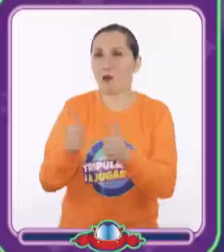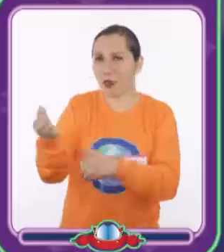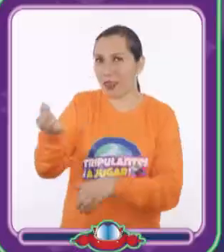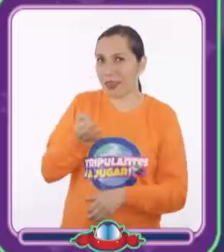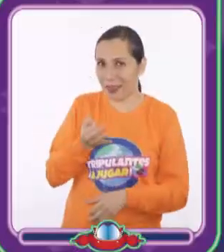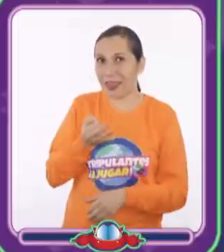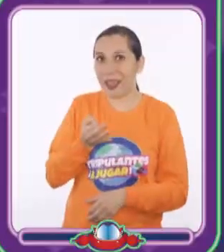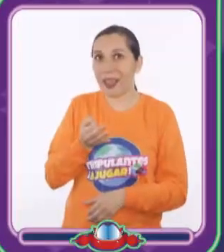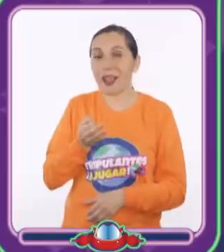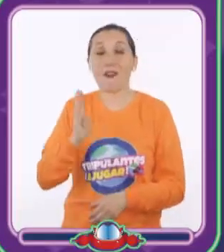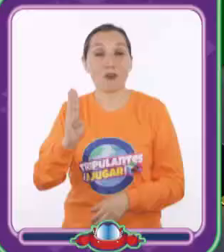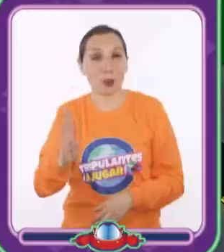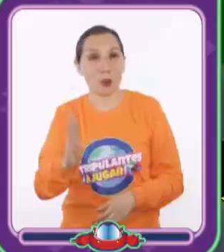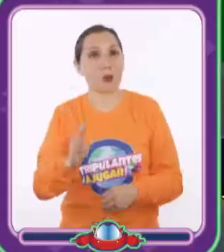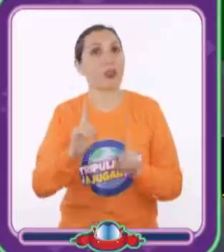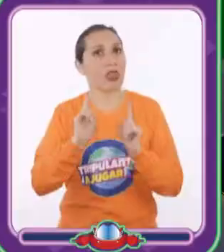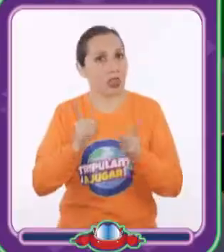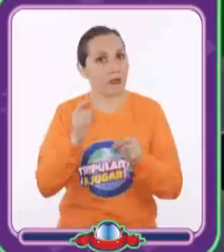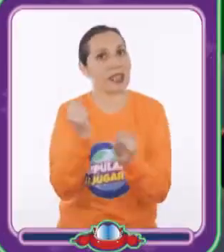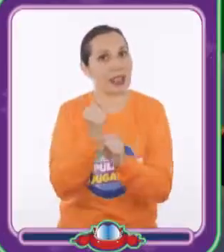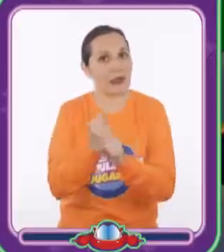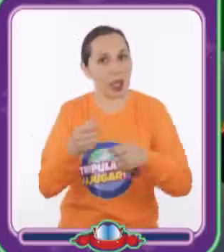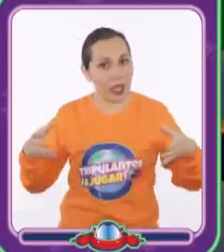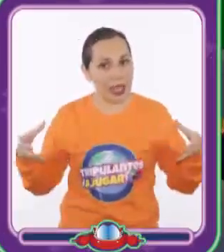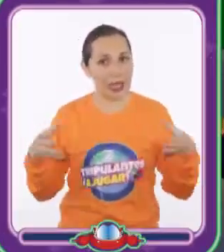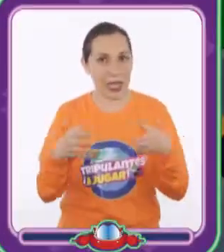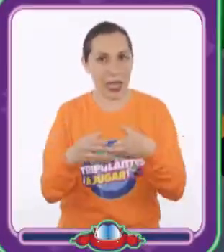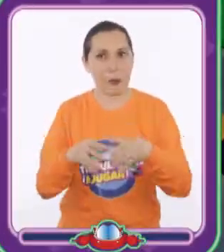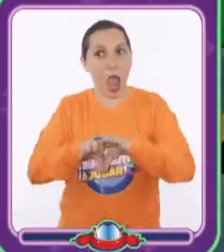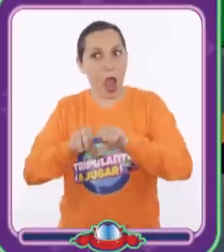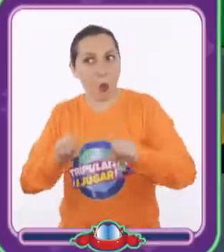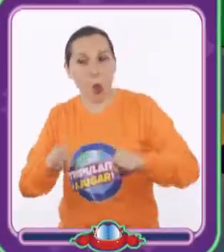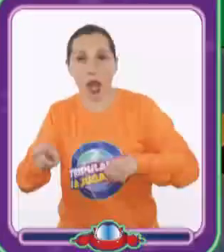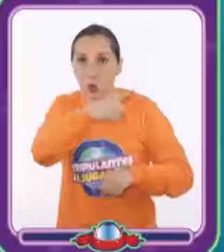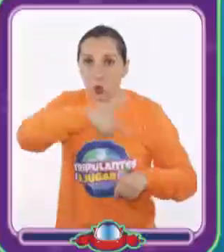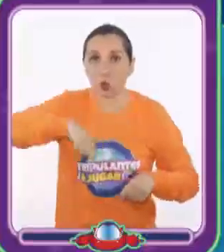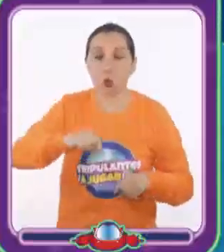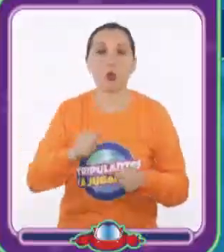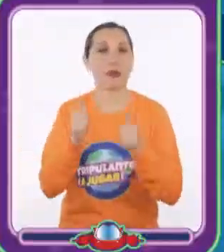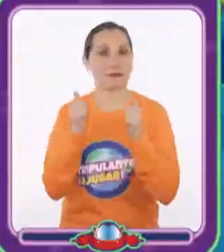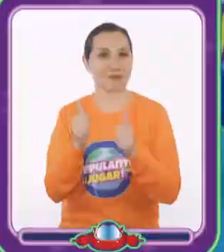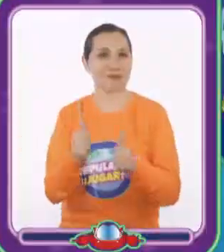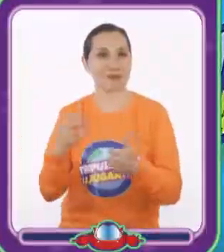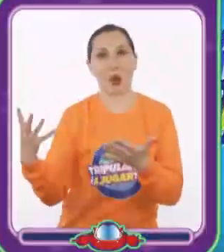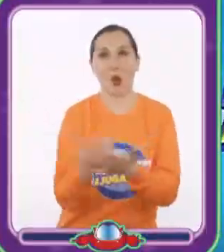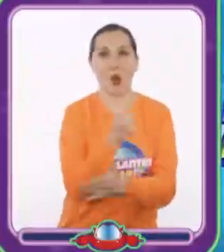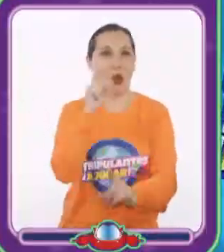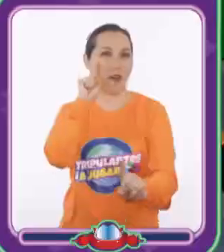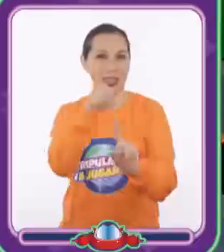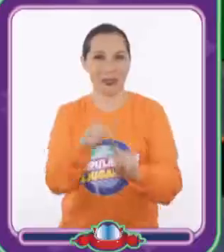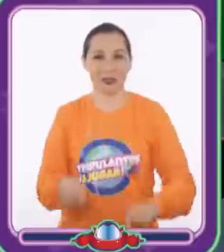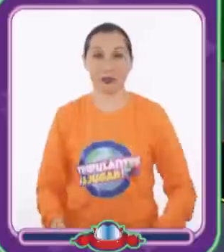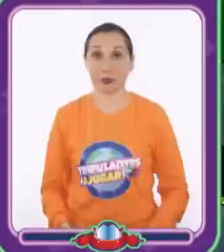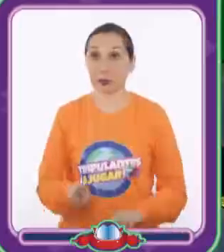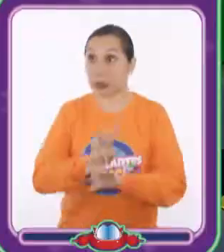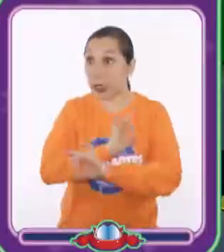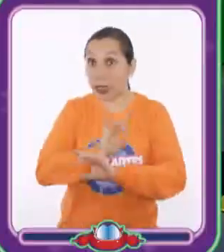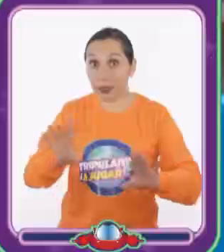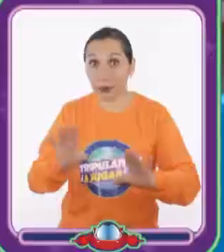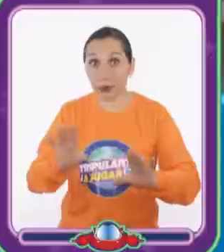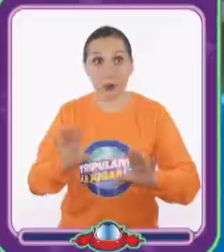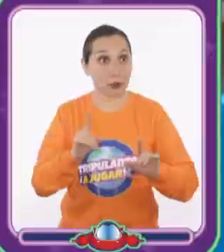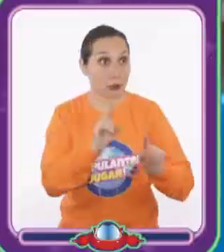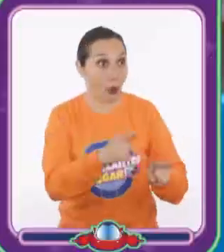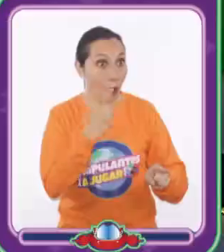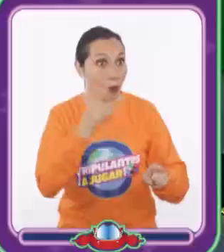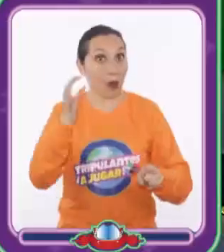como muy bien dijo Bruno. Pero recuerden, tenemos que trabajar en equipo, coordinadamente. Y así habremos logrado la misión. ¿Están